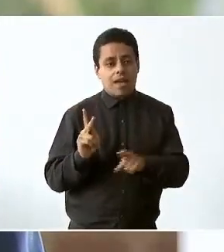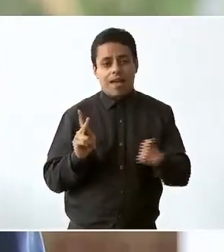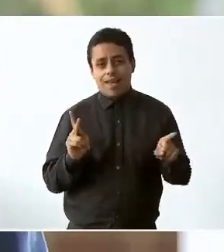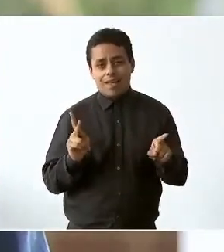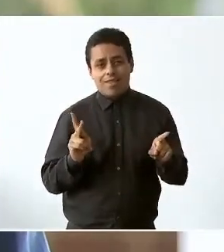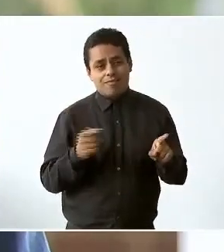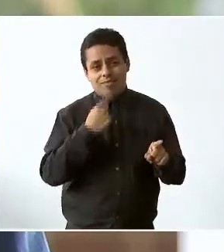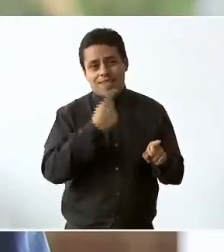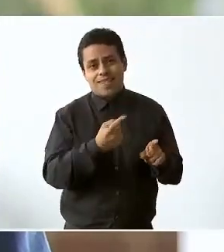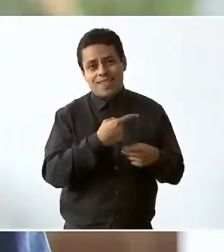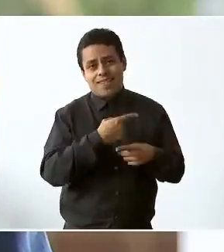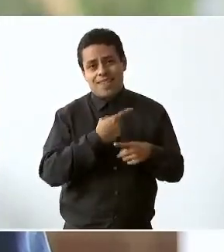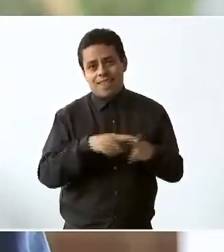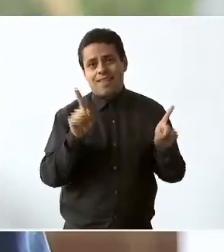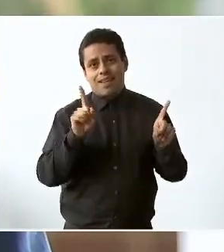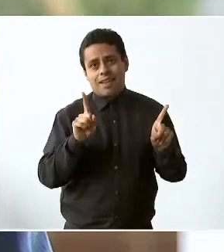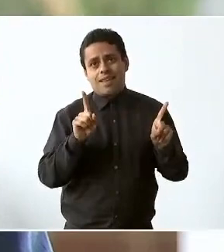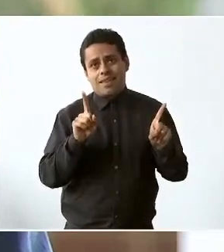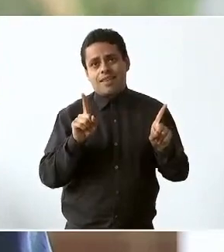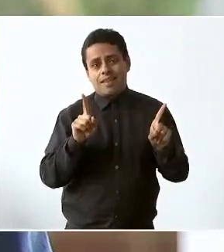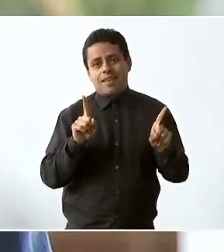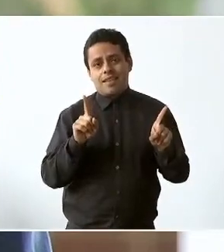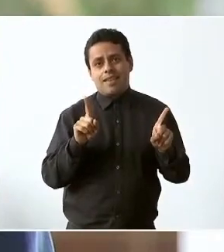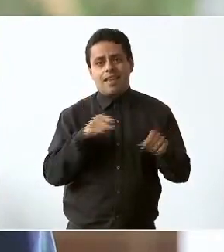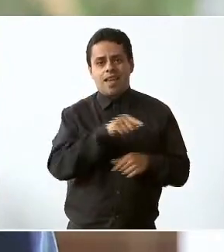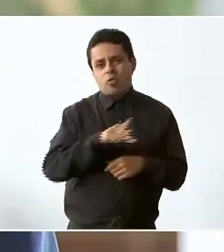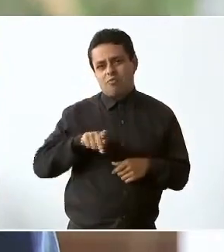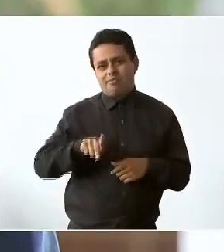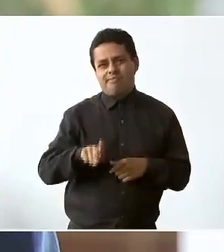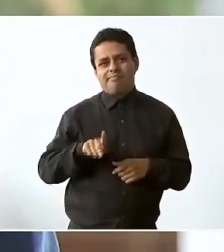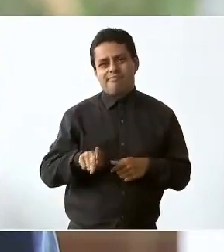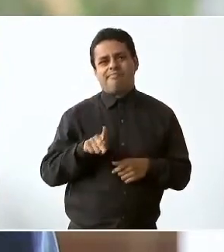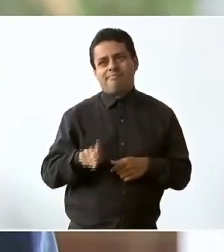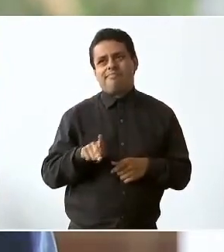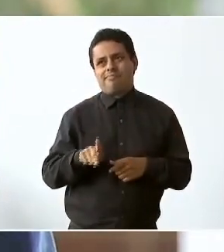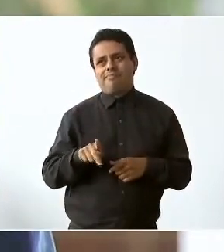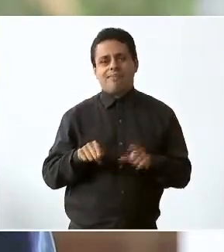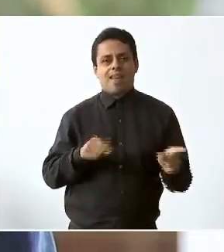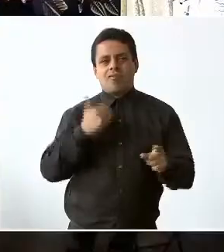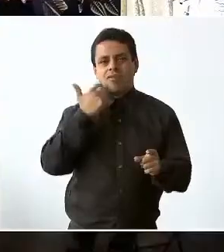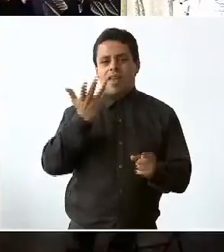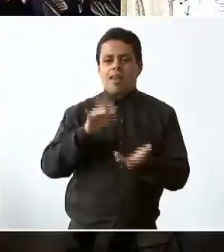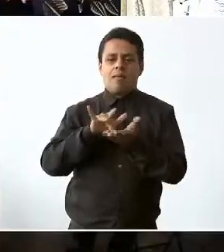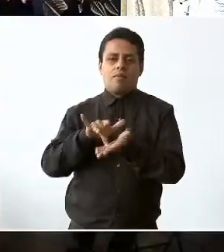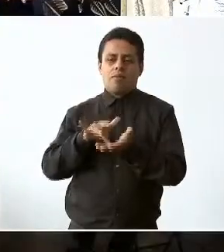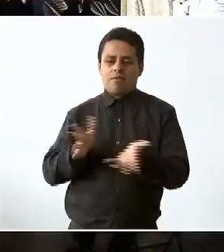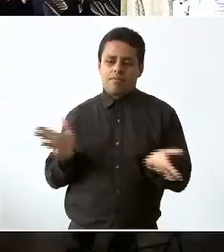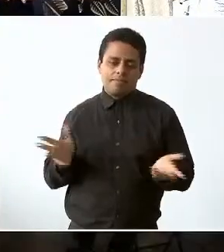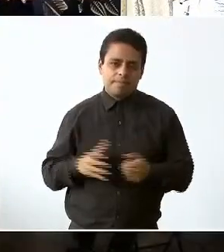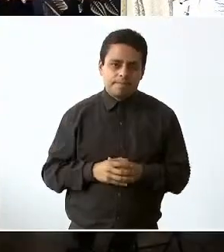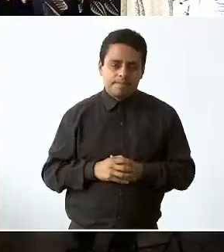dicha postura es una forma fingida de tomar partido.